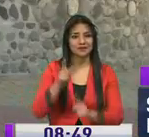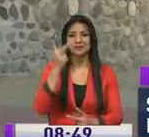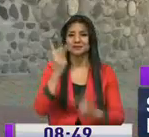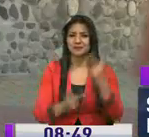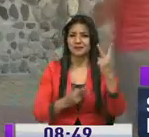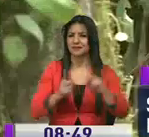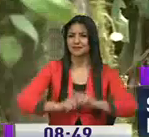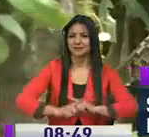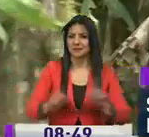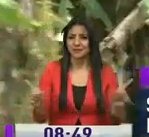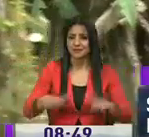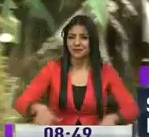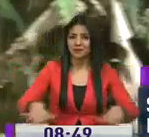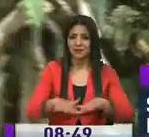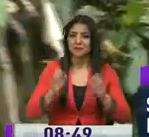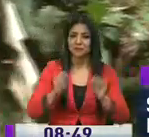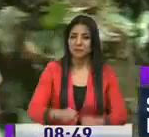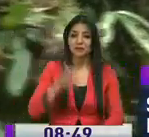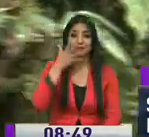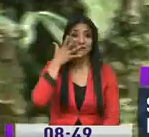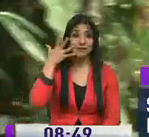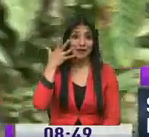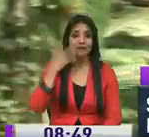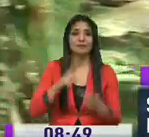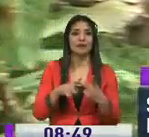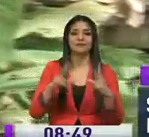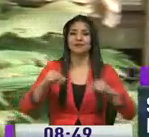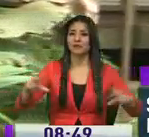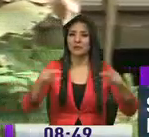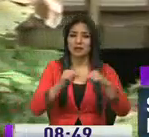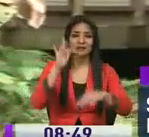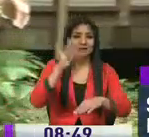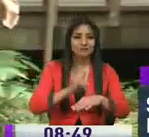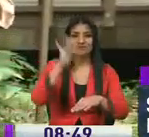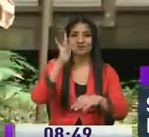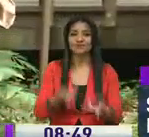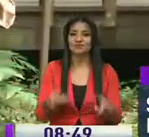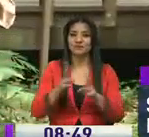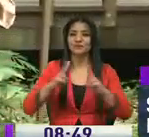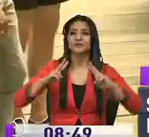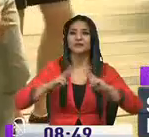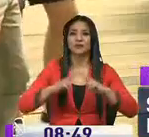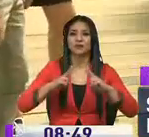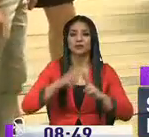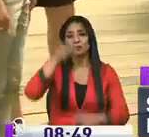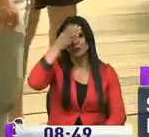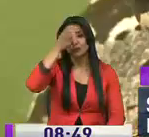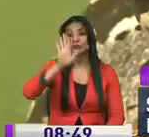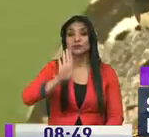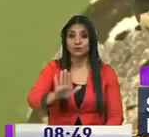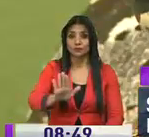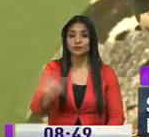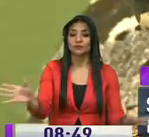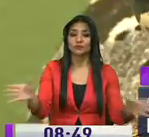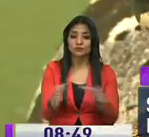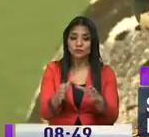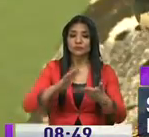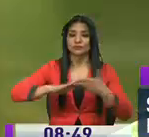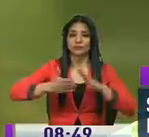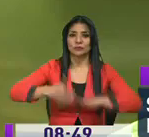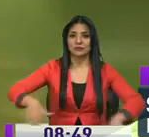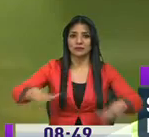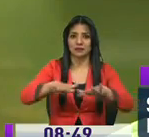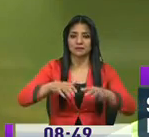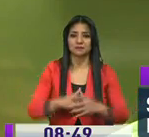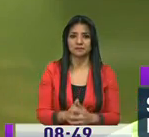todas partes podrán recorrer la selva, interactuar con la naturaleza y conocer de las nacionalidades que la habitan. Lo que le brinda